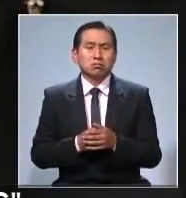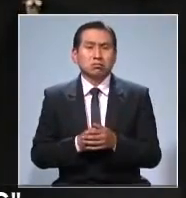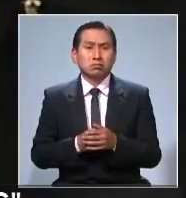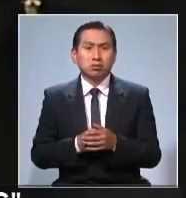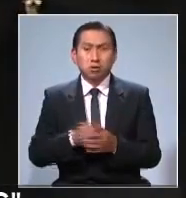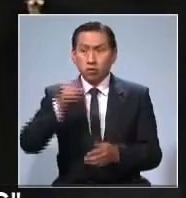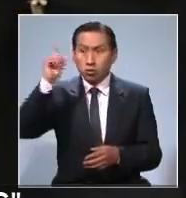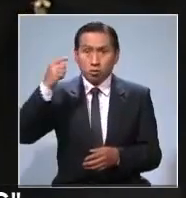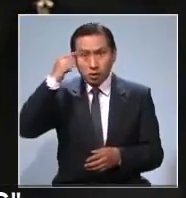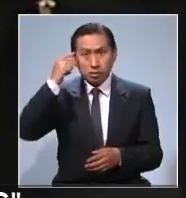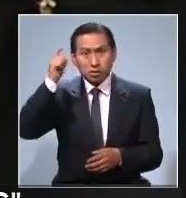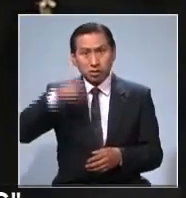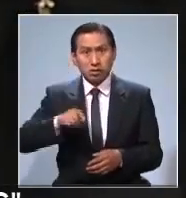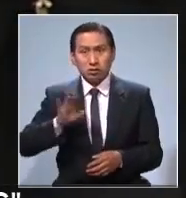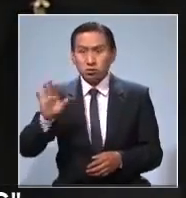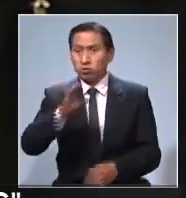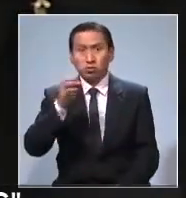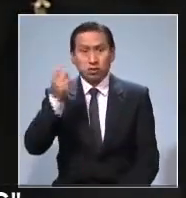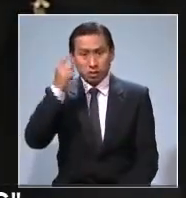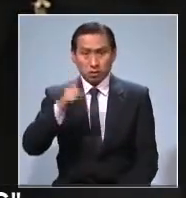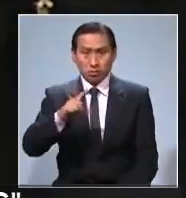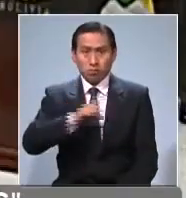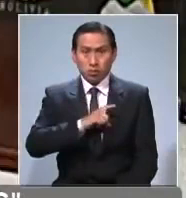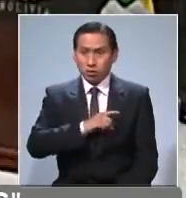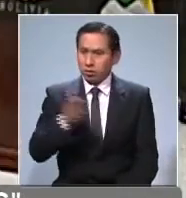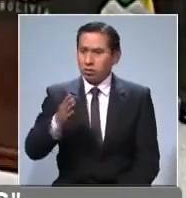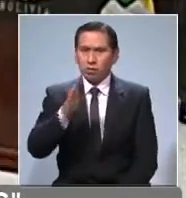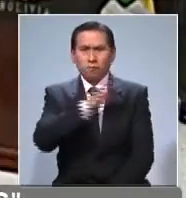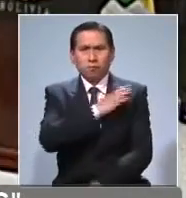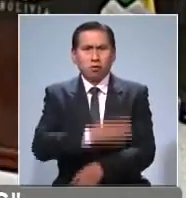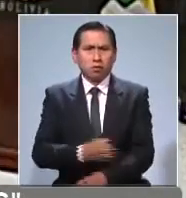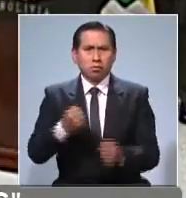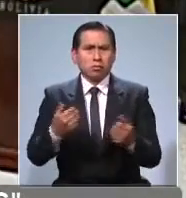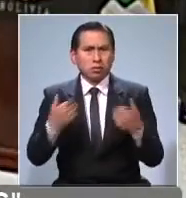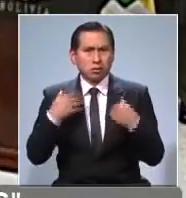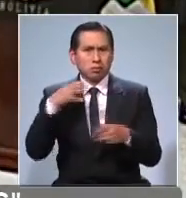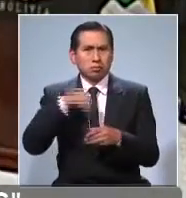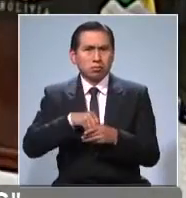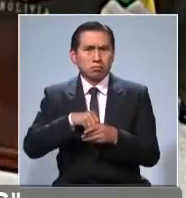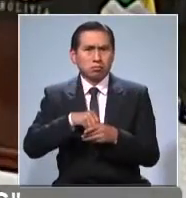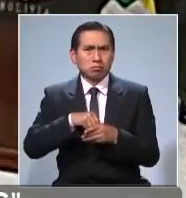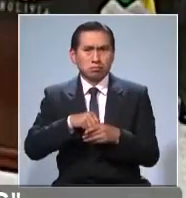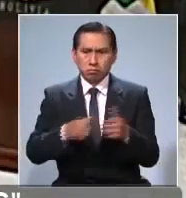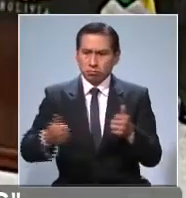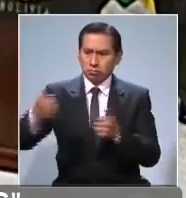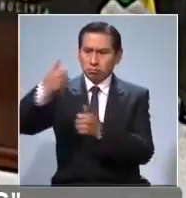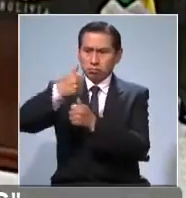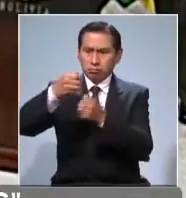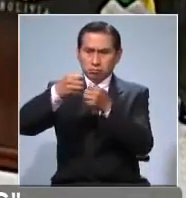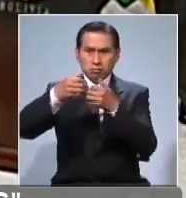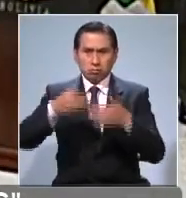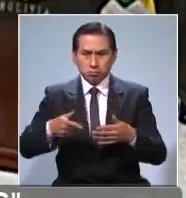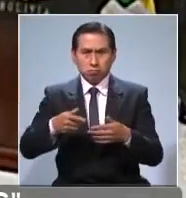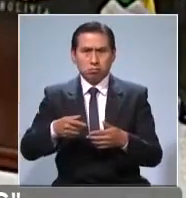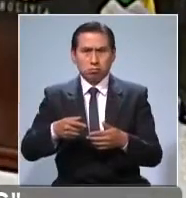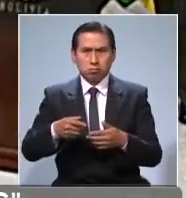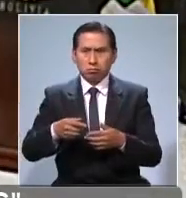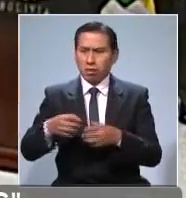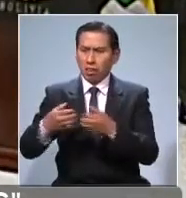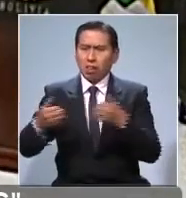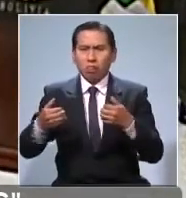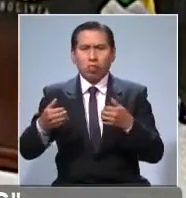estamento gubernamental tiene que entender que esta policía tiene una fortaleza, que es el mando único y la indivisibilidad de